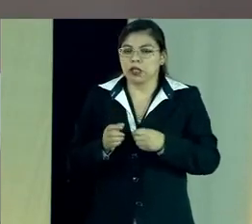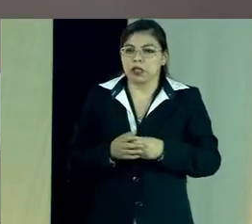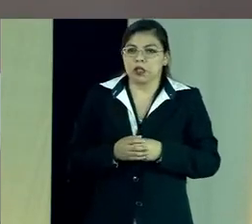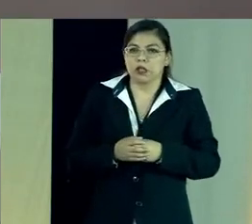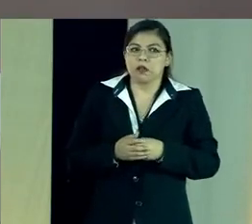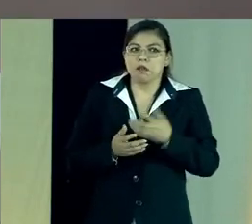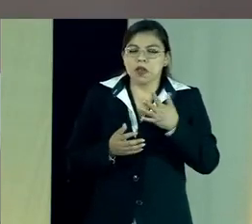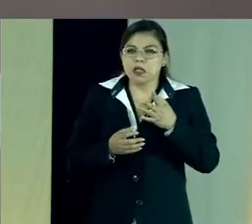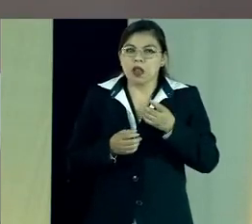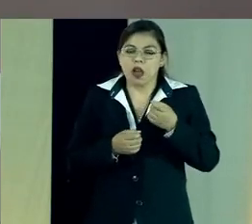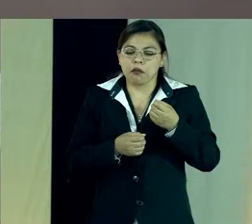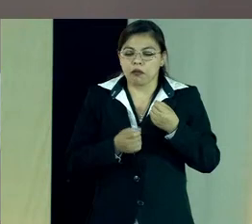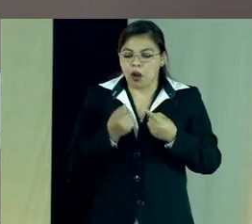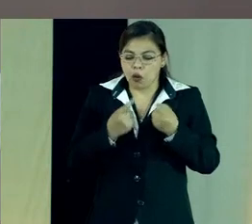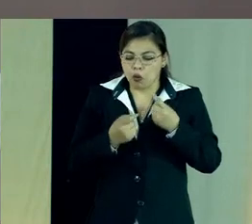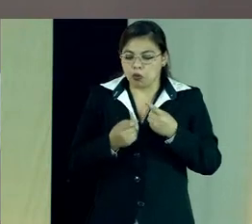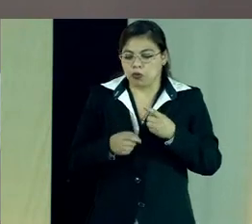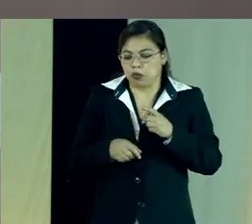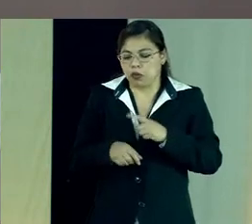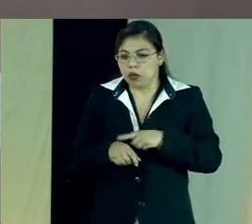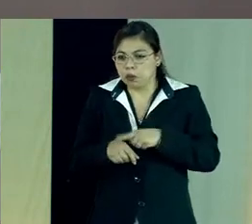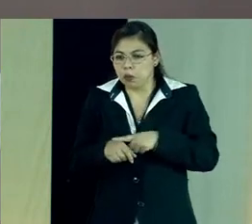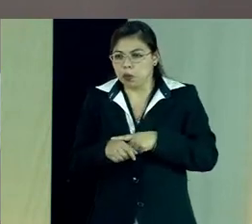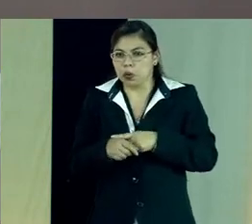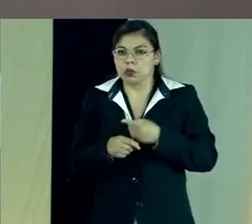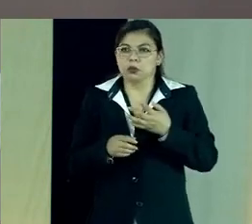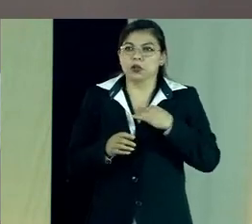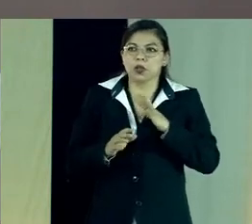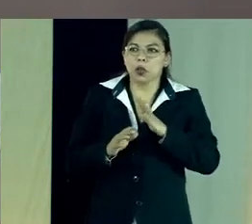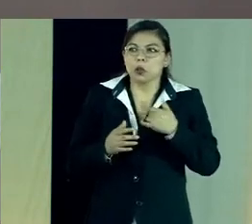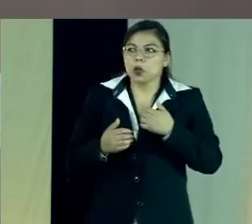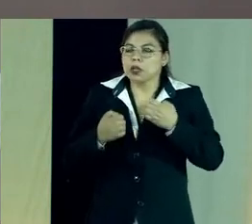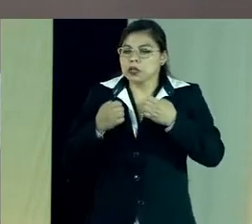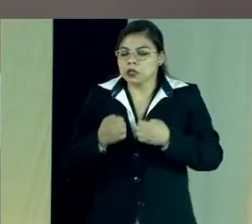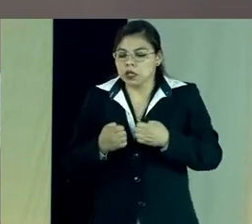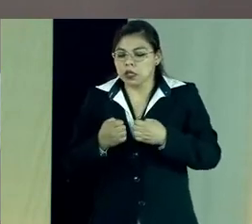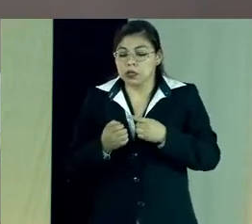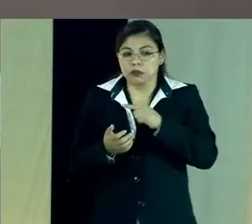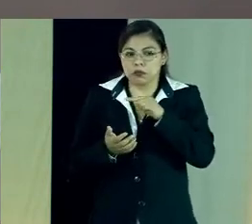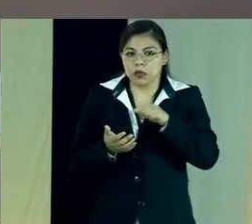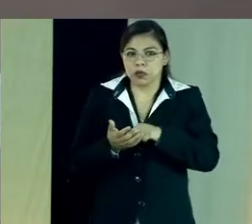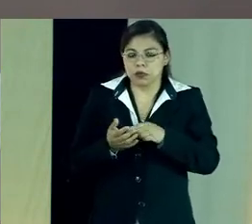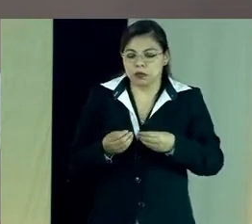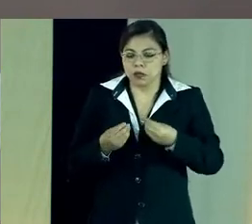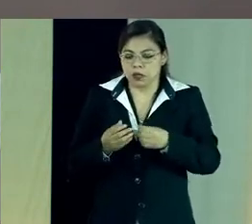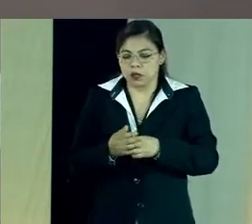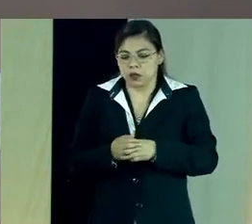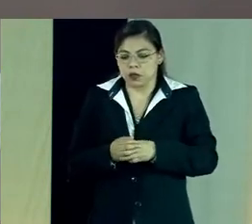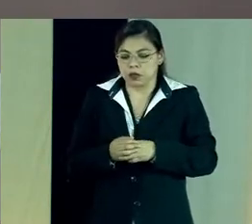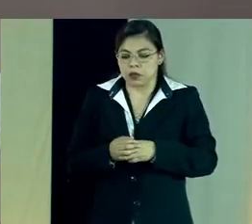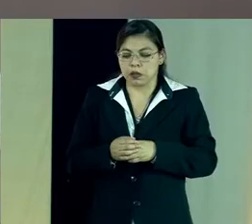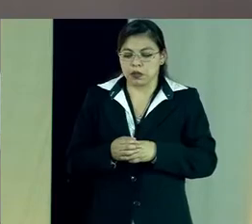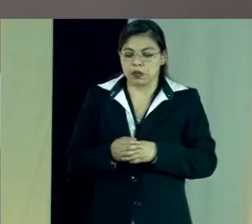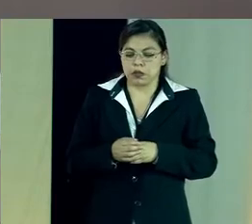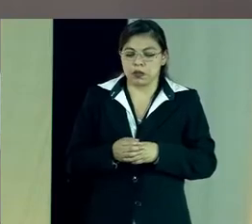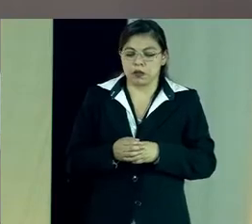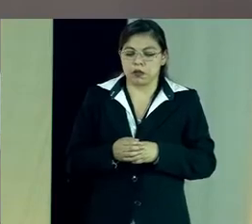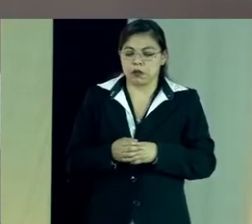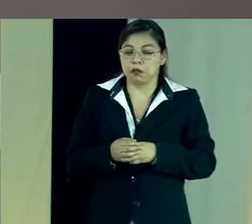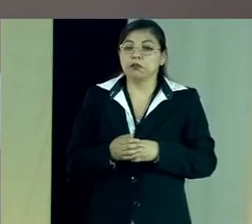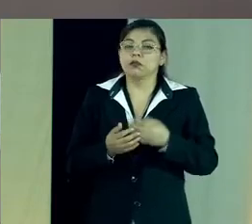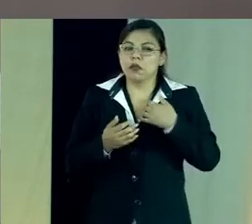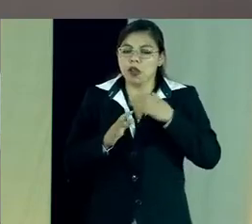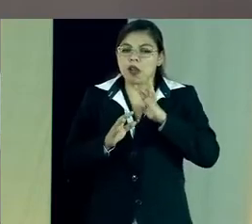tiempo el registro electrónico ponía más distancia entre nosotros pero no me había dado cuenta